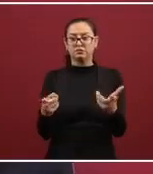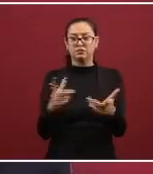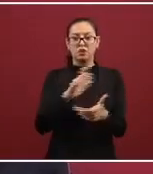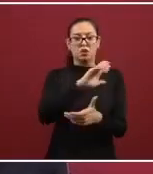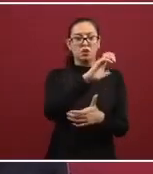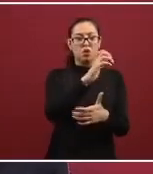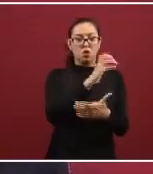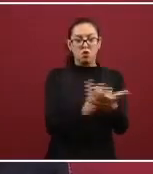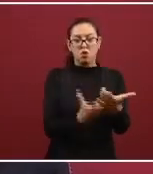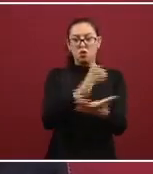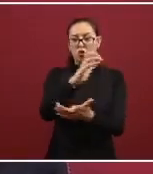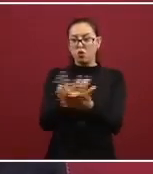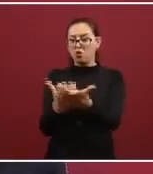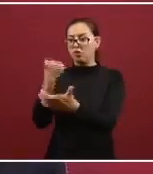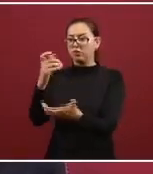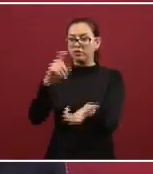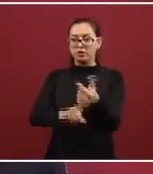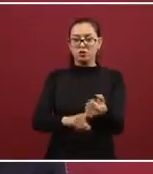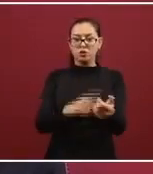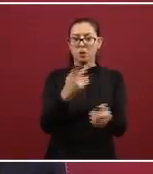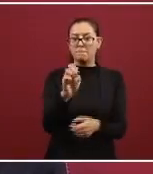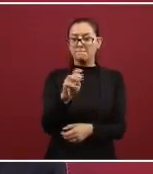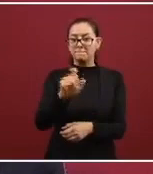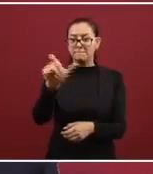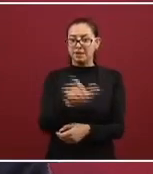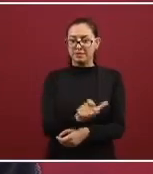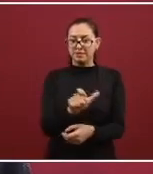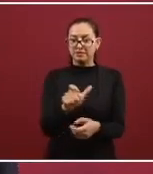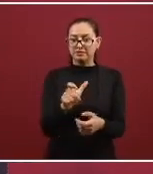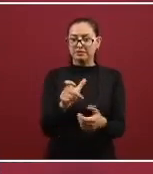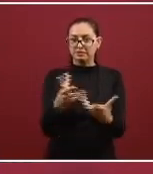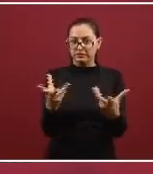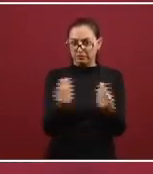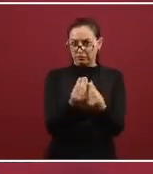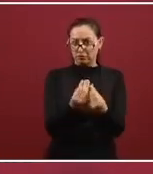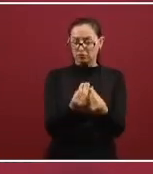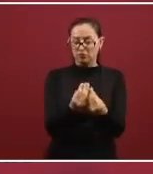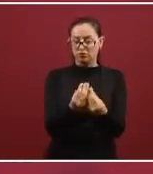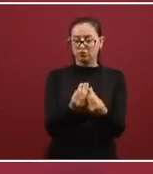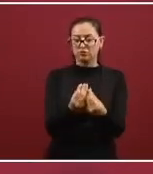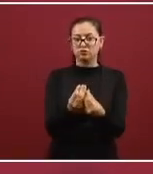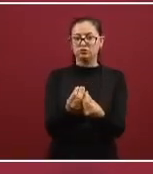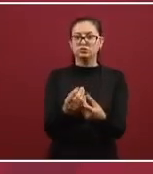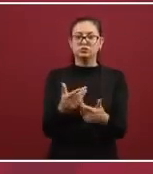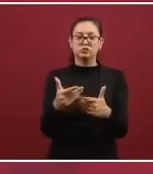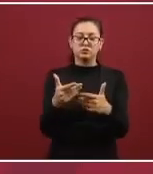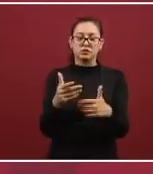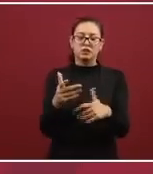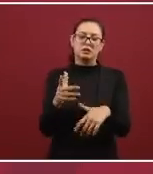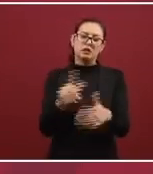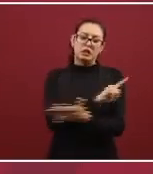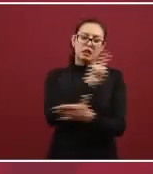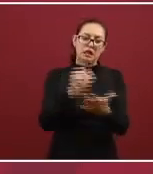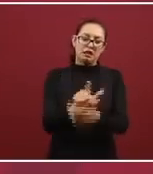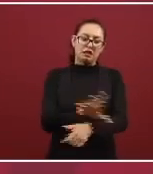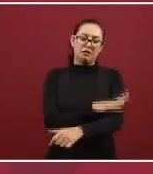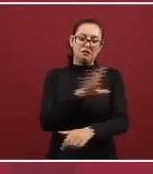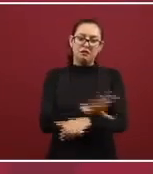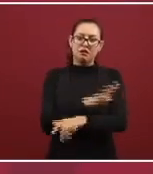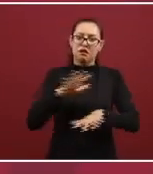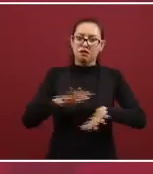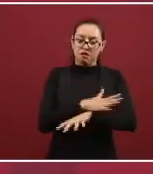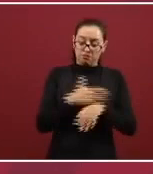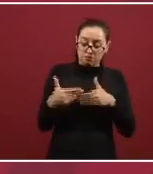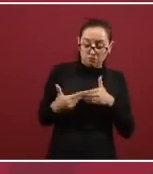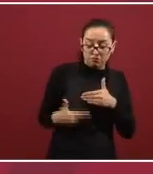contratos en Pemex a partir de la reforma energética para